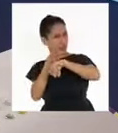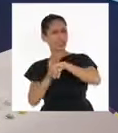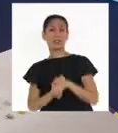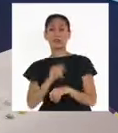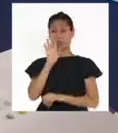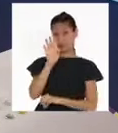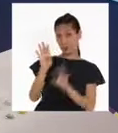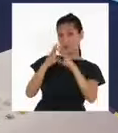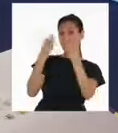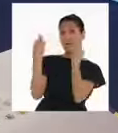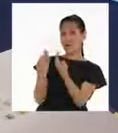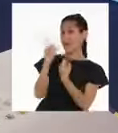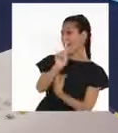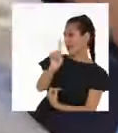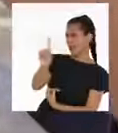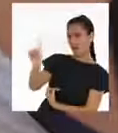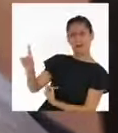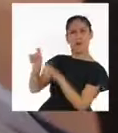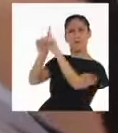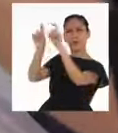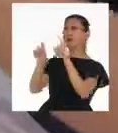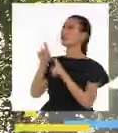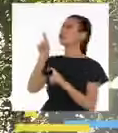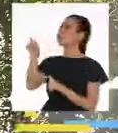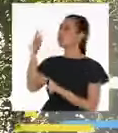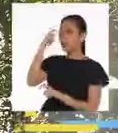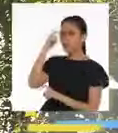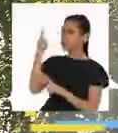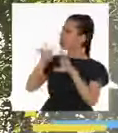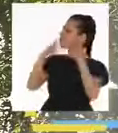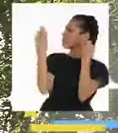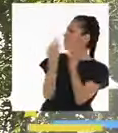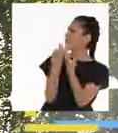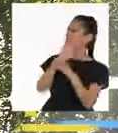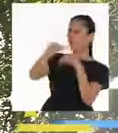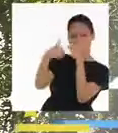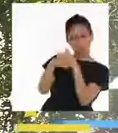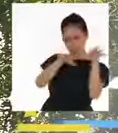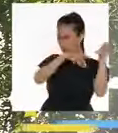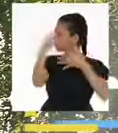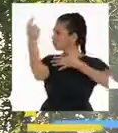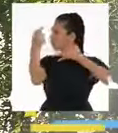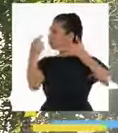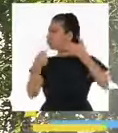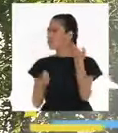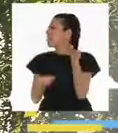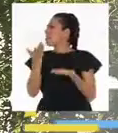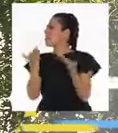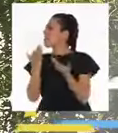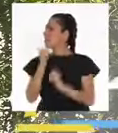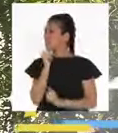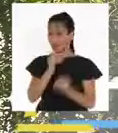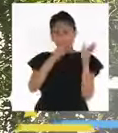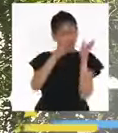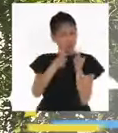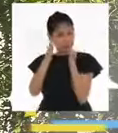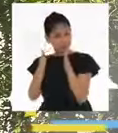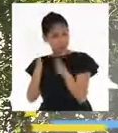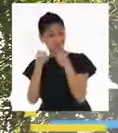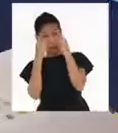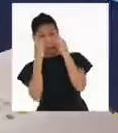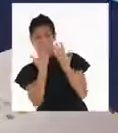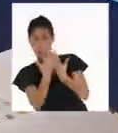prefieren realizar en familia. ¡Oh! ¿Y harán la actividad de mayor preferencia?